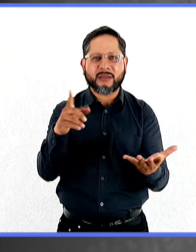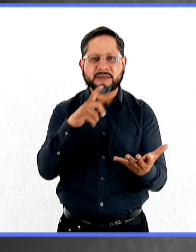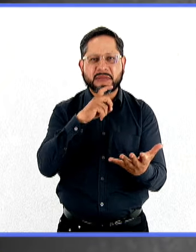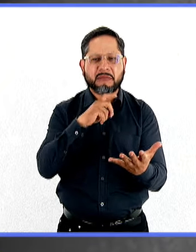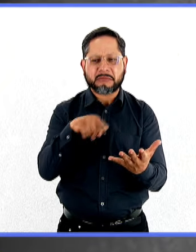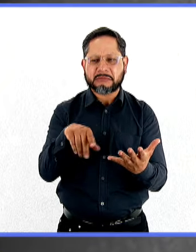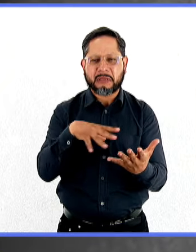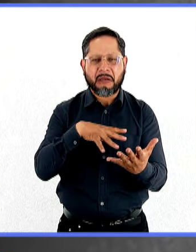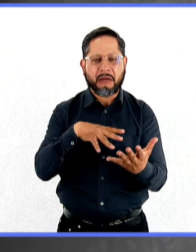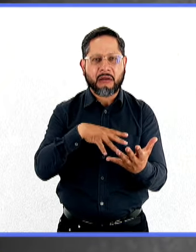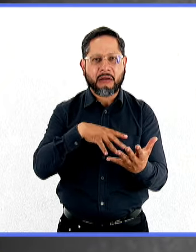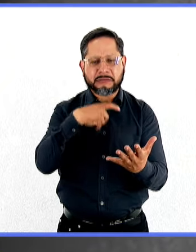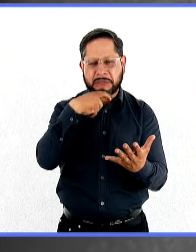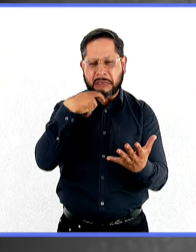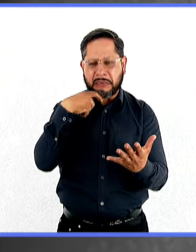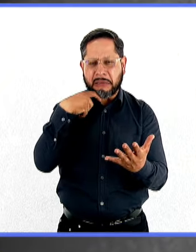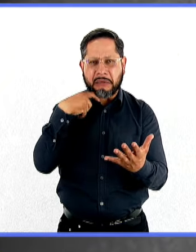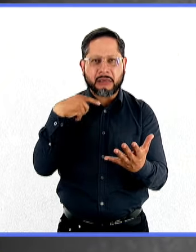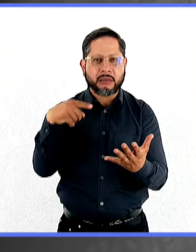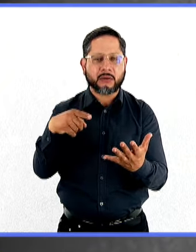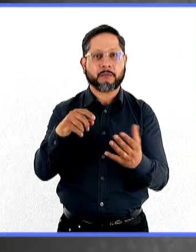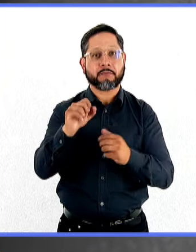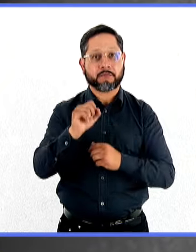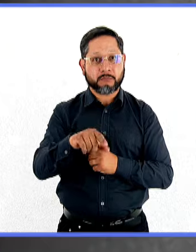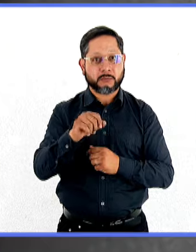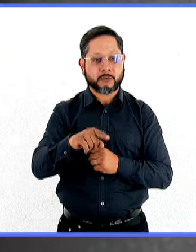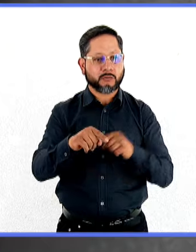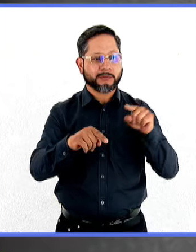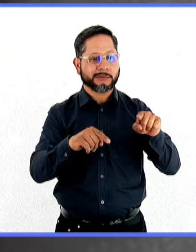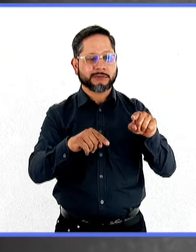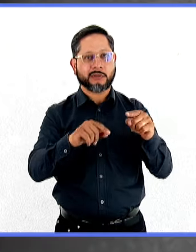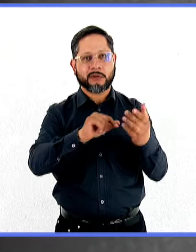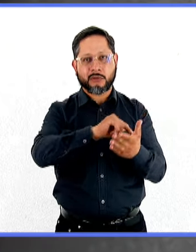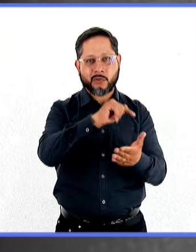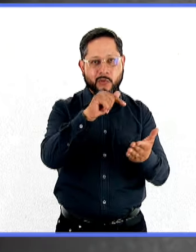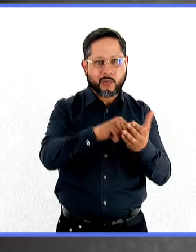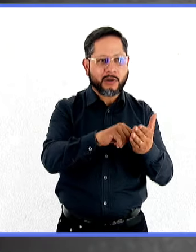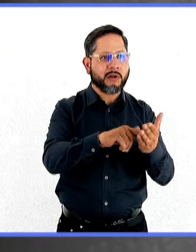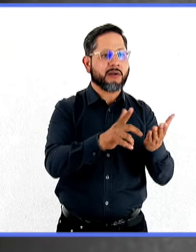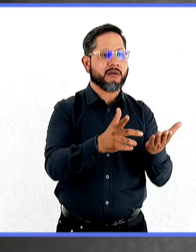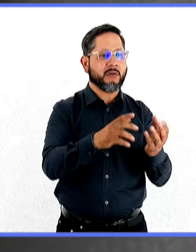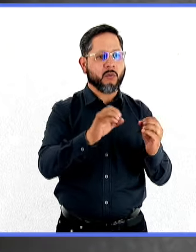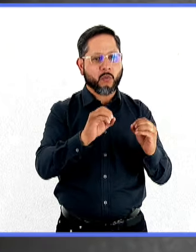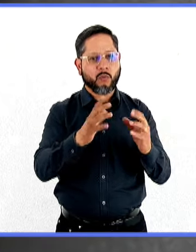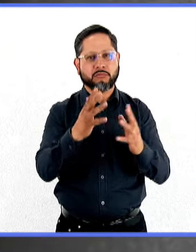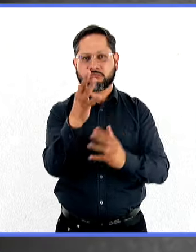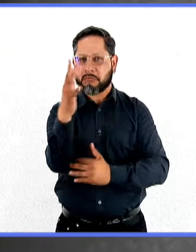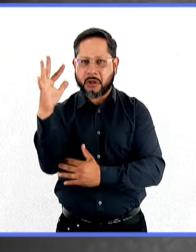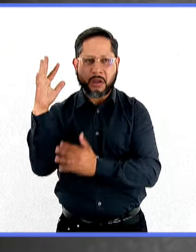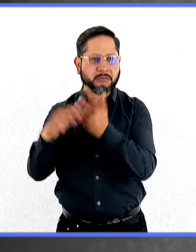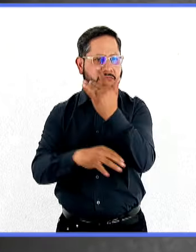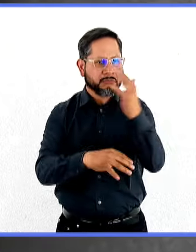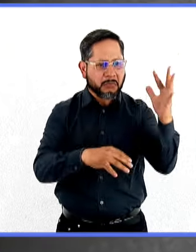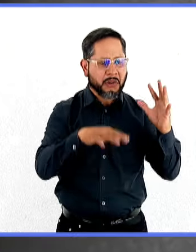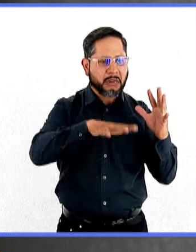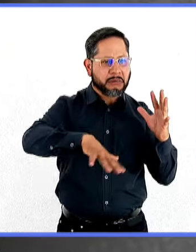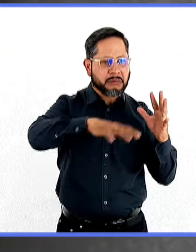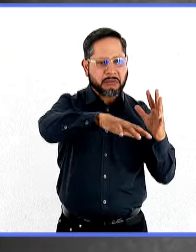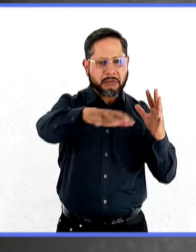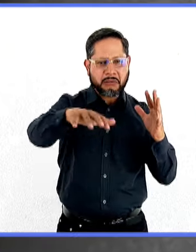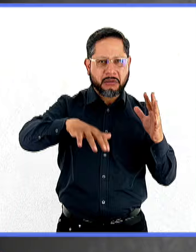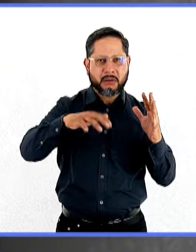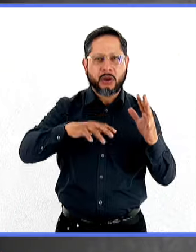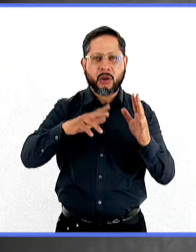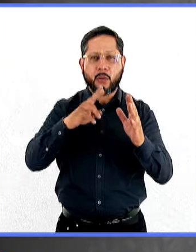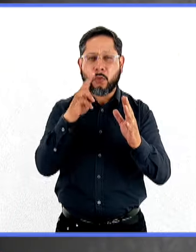material vegetal combustible que se acumula en los diferentes bosques y selvas si aquí en ocasiones vemos que